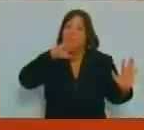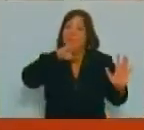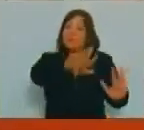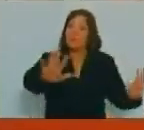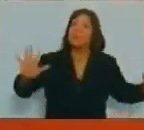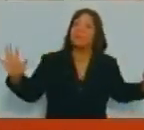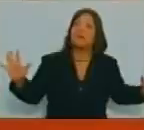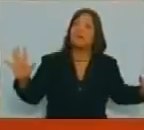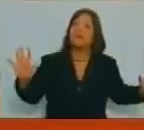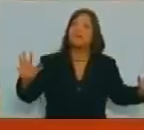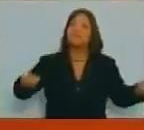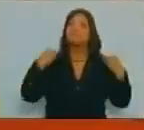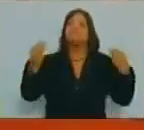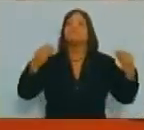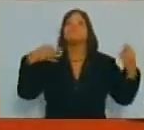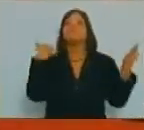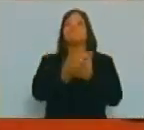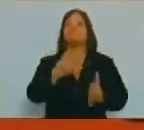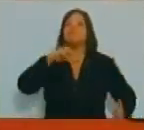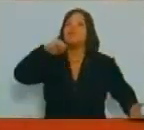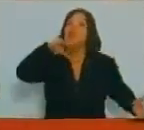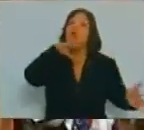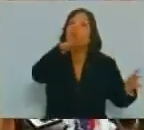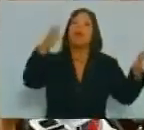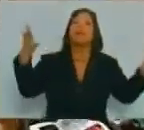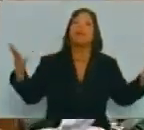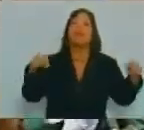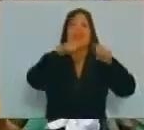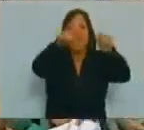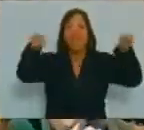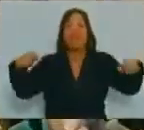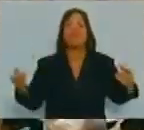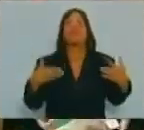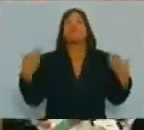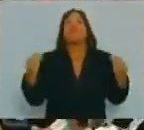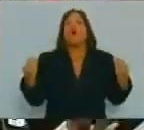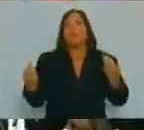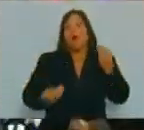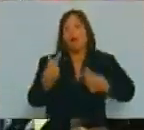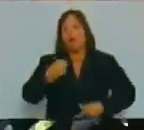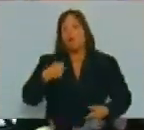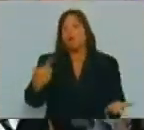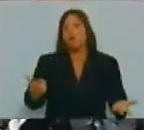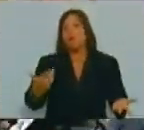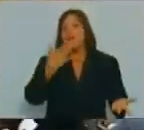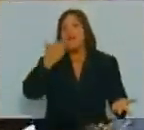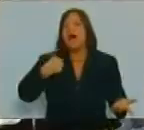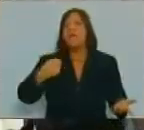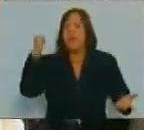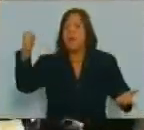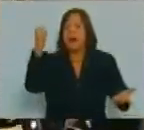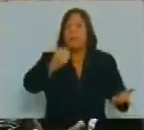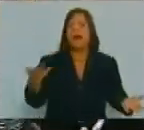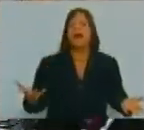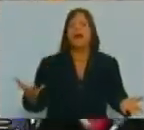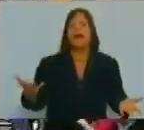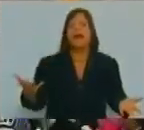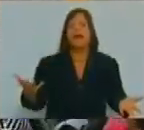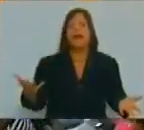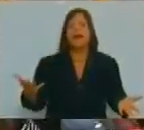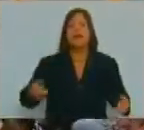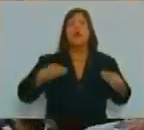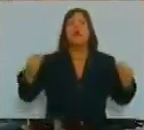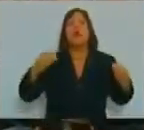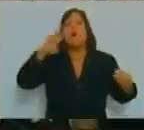de la madre con general vienen estos ignoren es asesino con